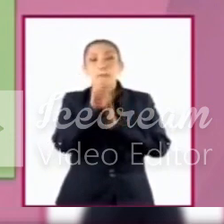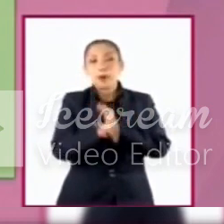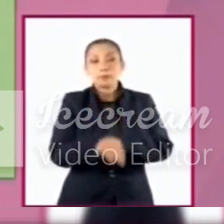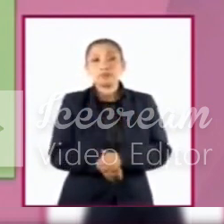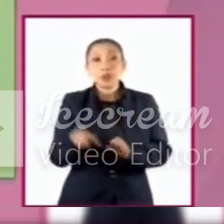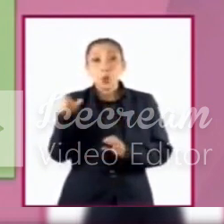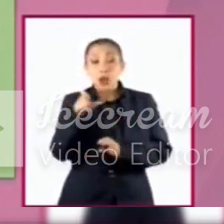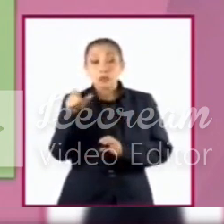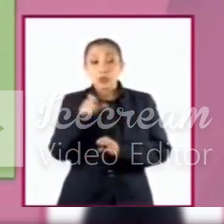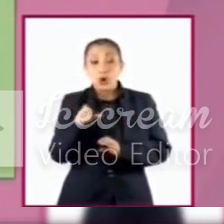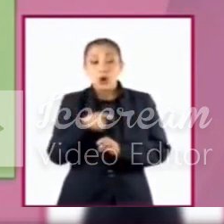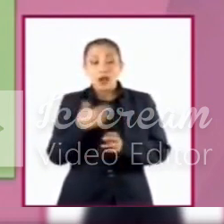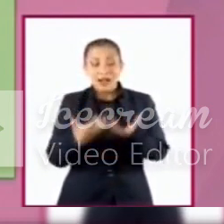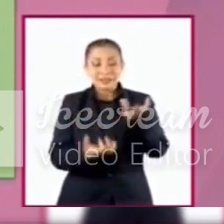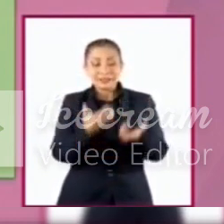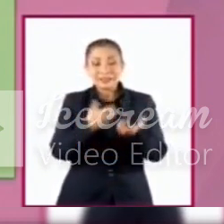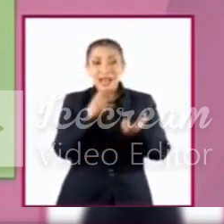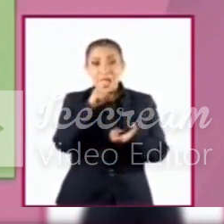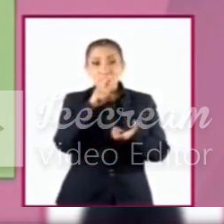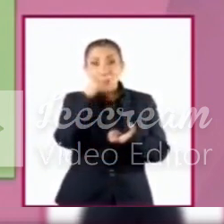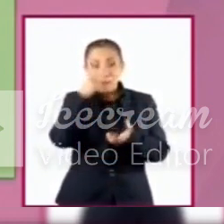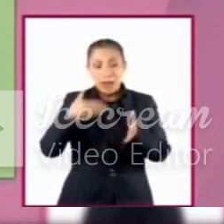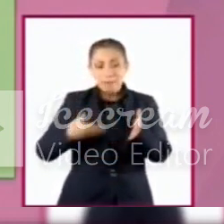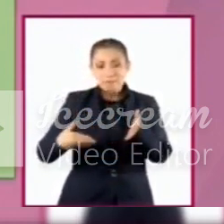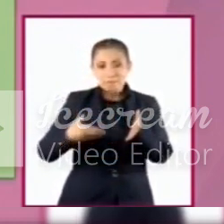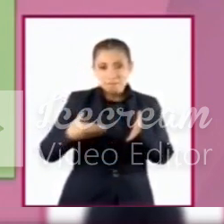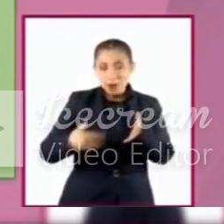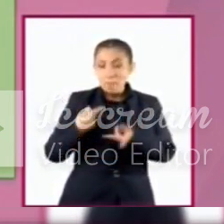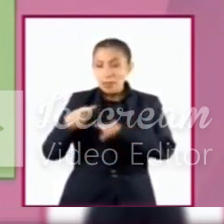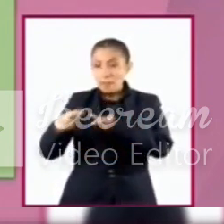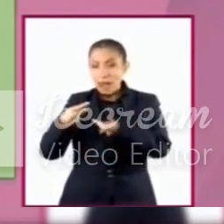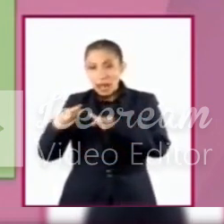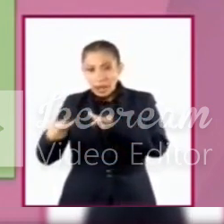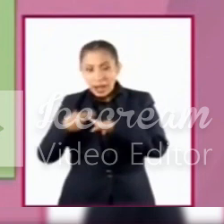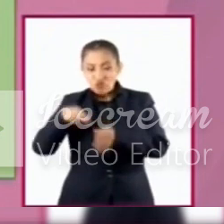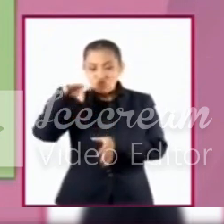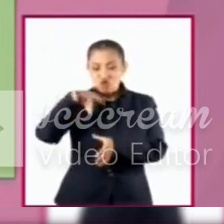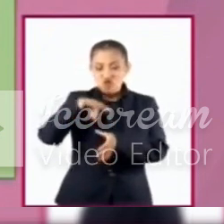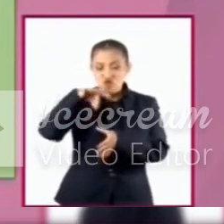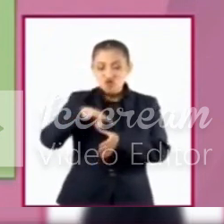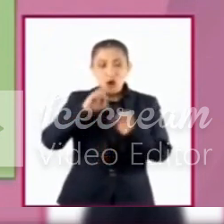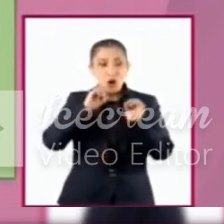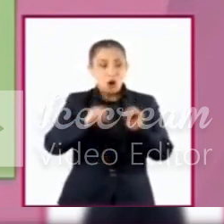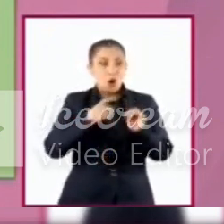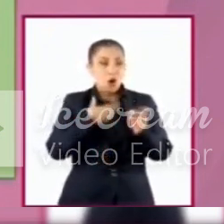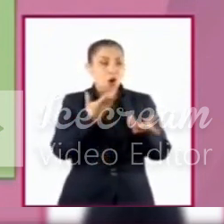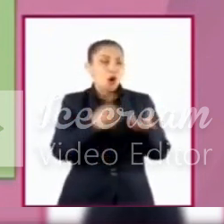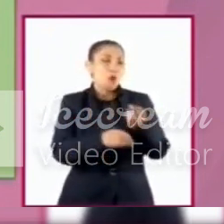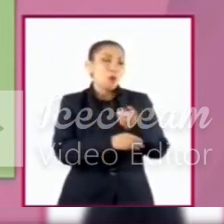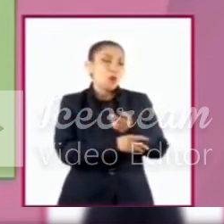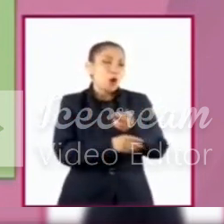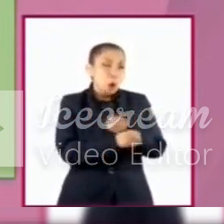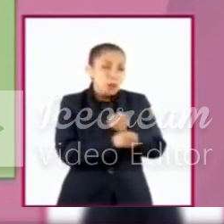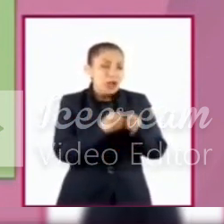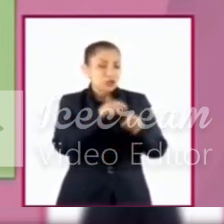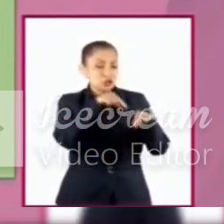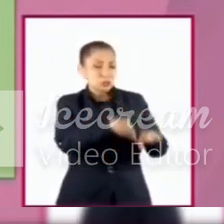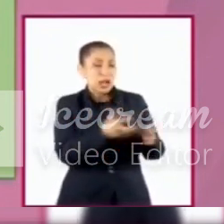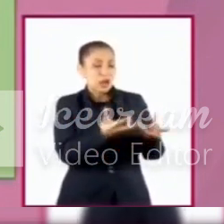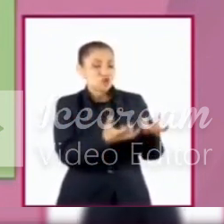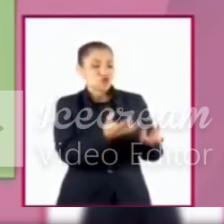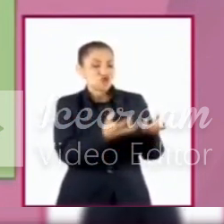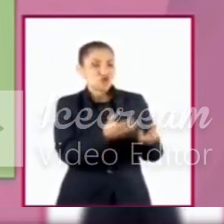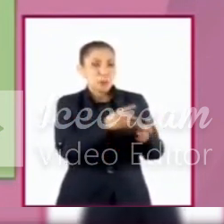ejemplo, cuando ponemos a calentar agua para cocinar, preparar una infusión o esterilizar utensilios que resistan el